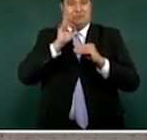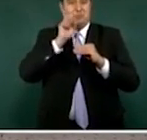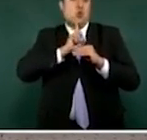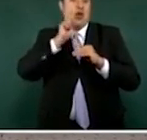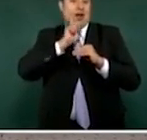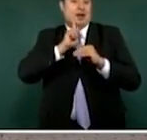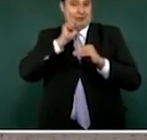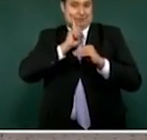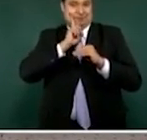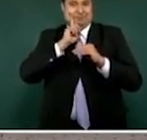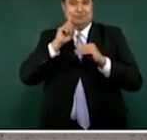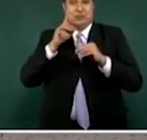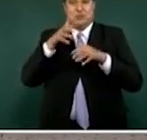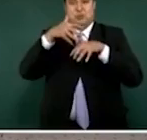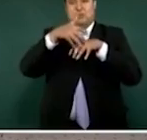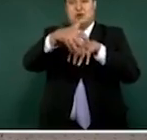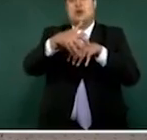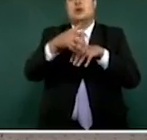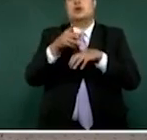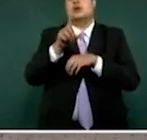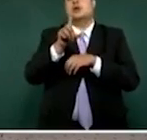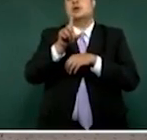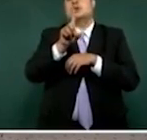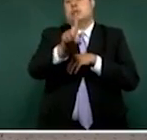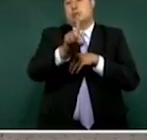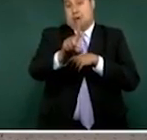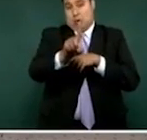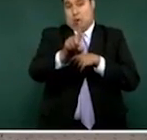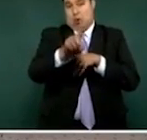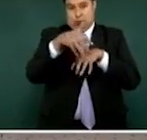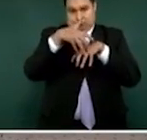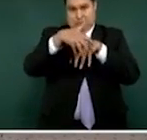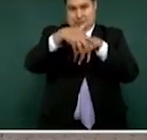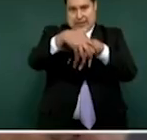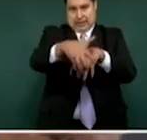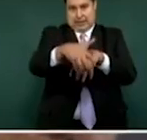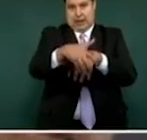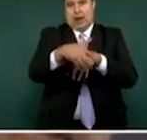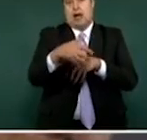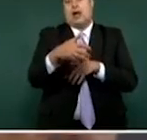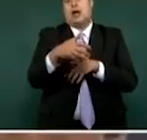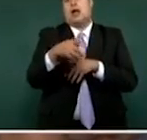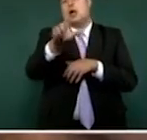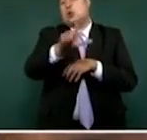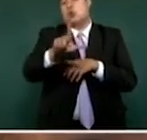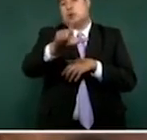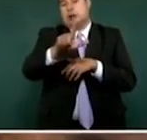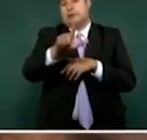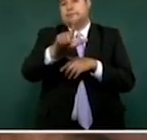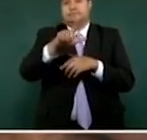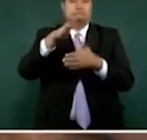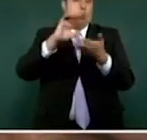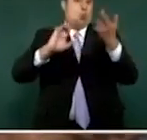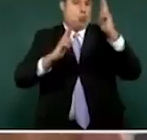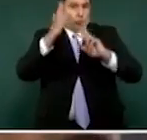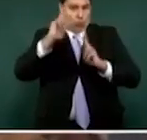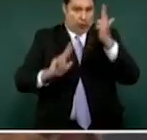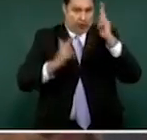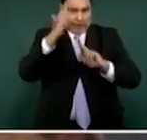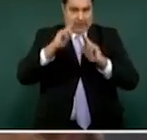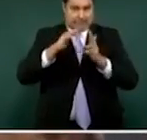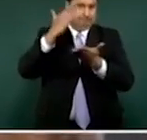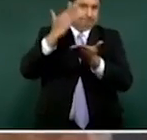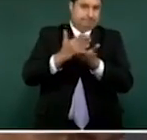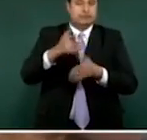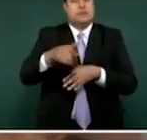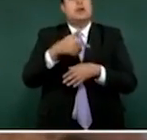gobierno. Es el domingo la marcha, el 9 es el paro. ¿Cuál es el mensaje de su gobierno a las mujeres de cara